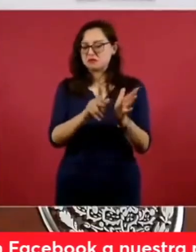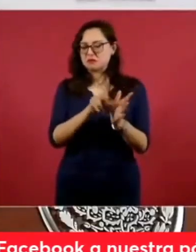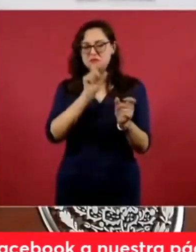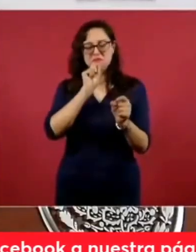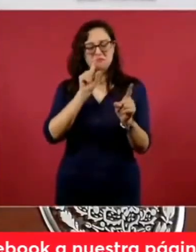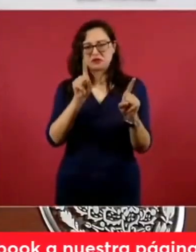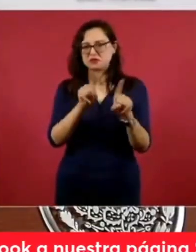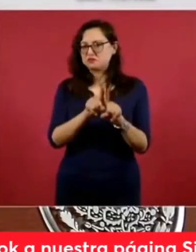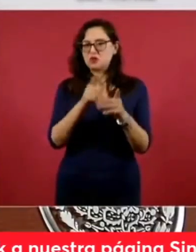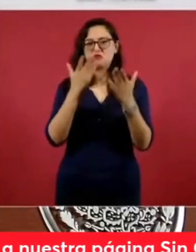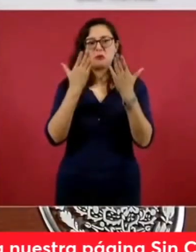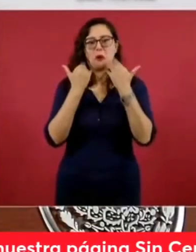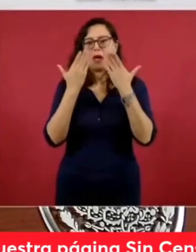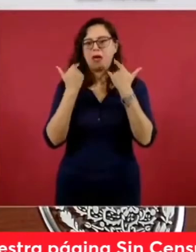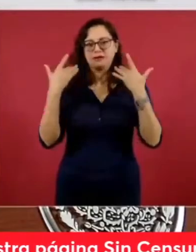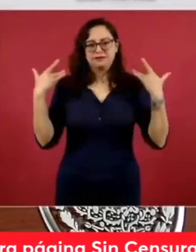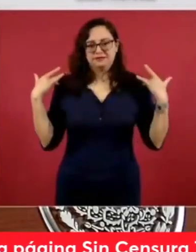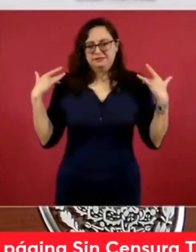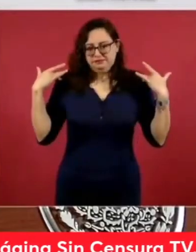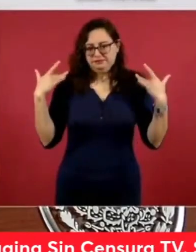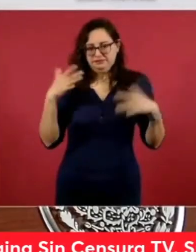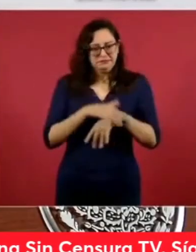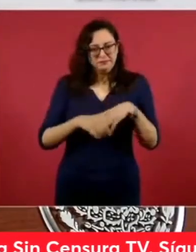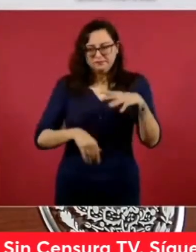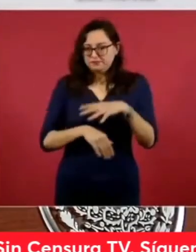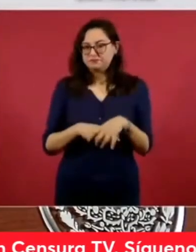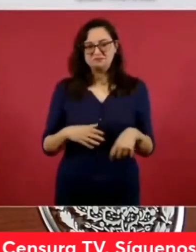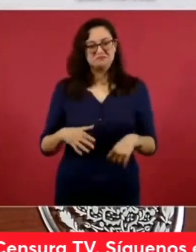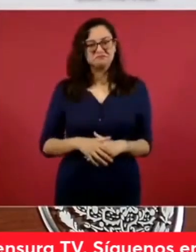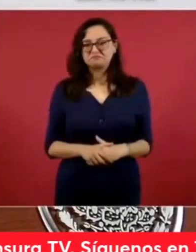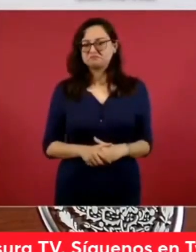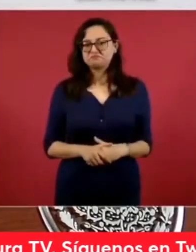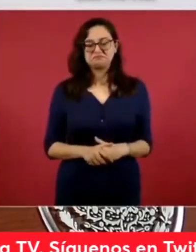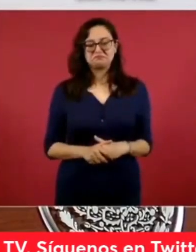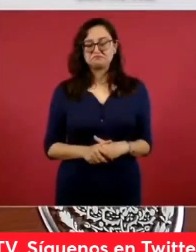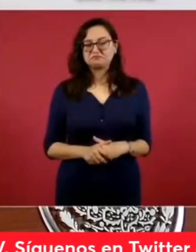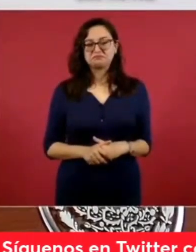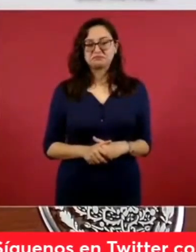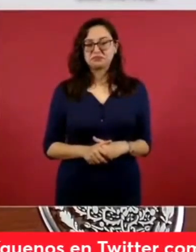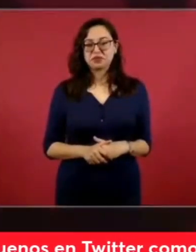Debemos estar contentísimos, celebrarlo.